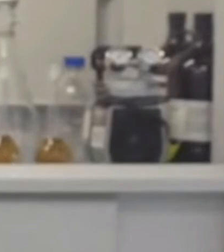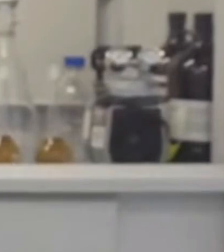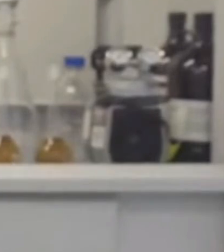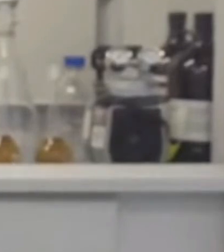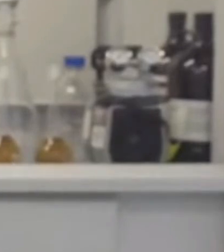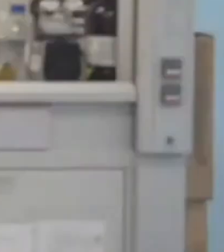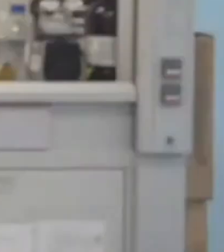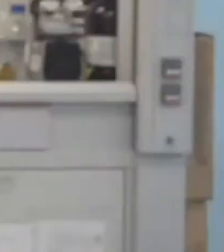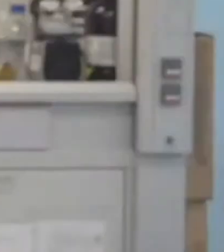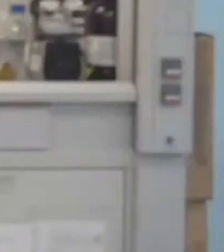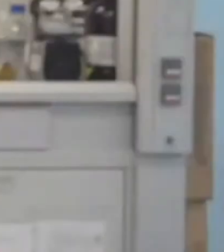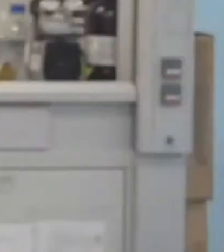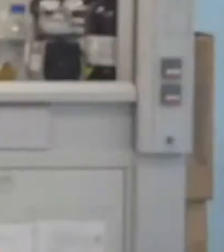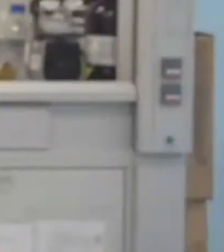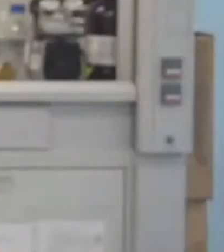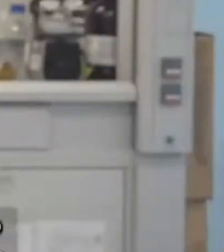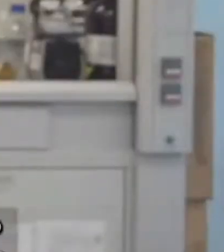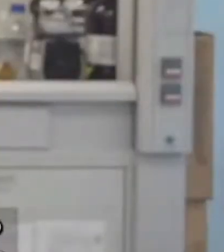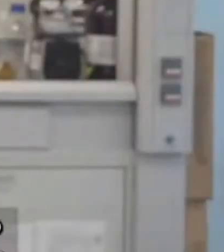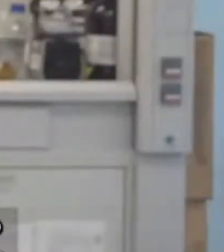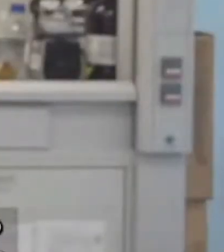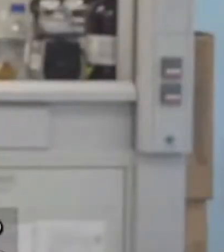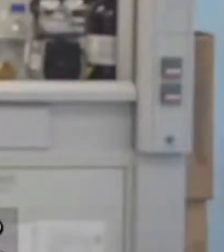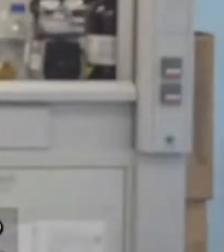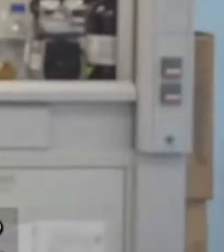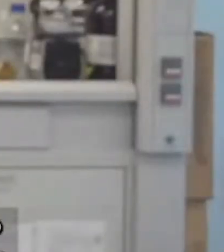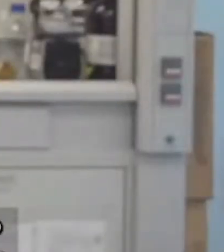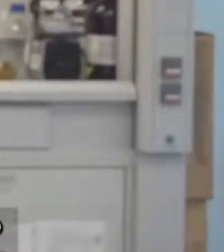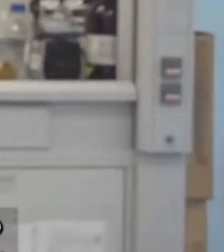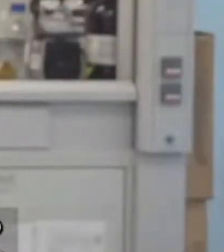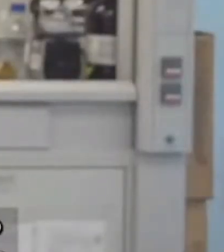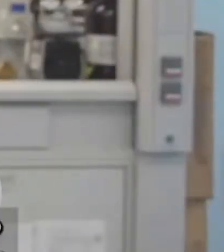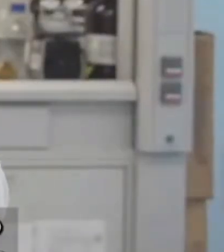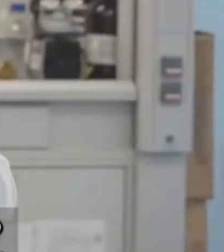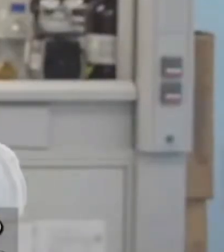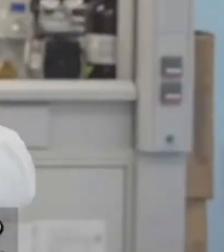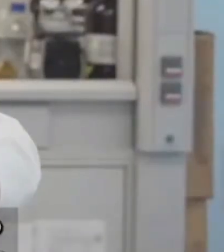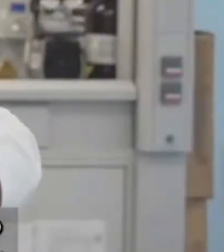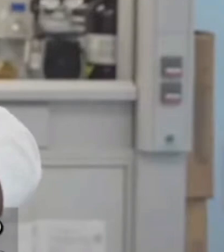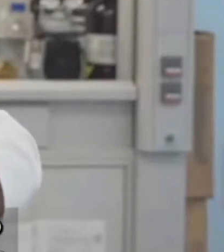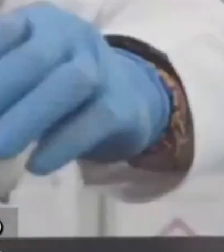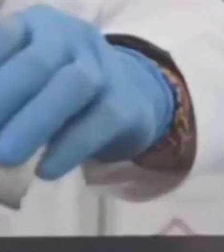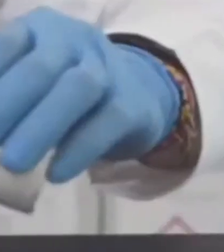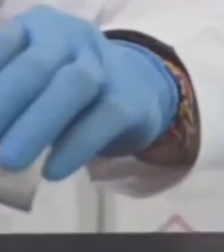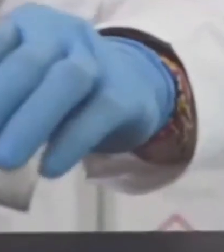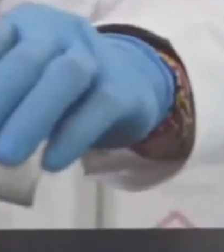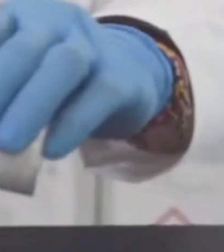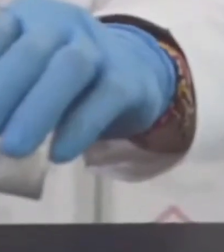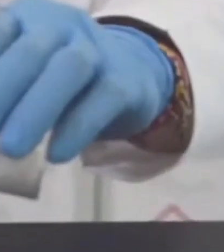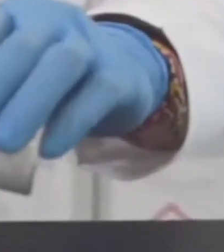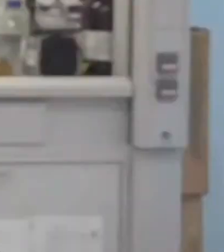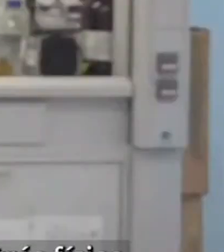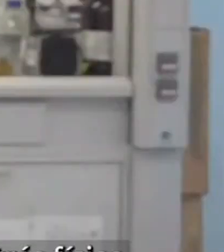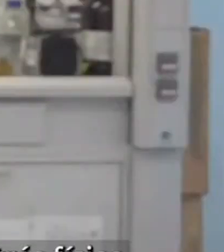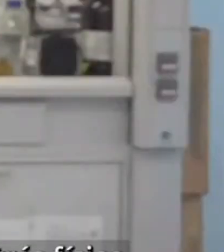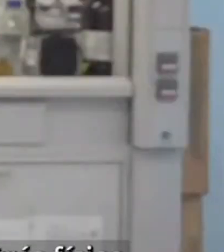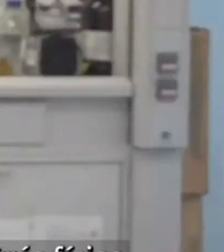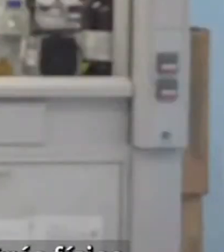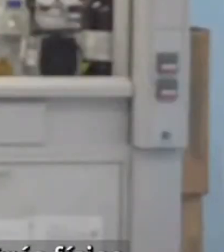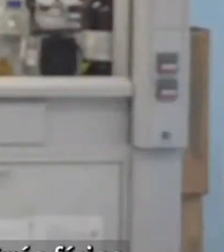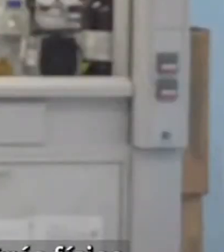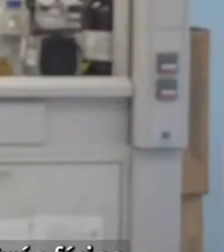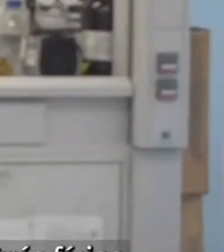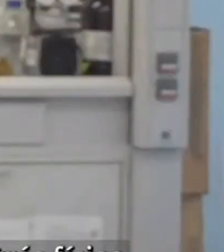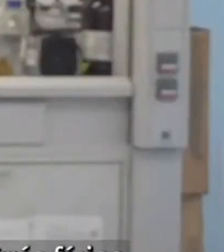desde 2008. Diazepam, un fuerte medicamento psiquiátrico que disminuye tu frecuencia cardíaca. Al tomar